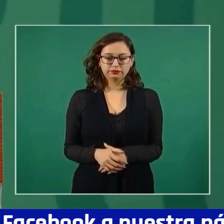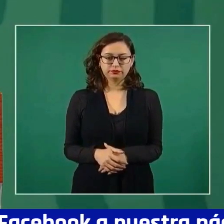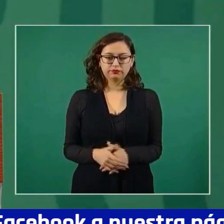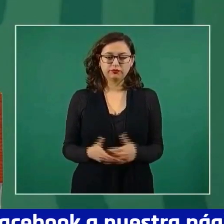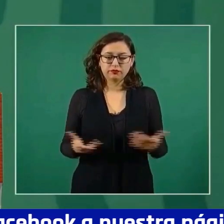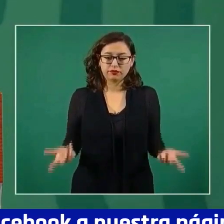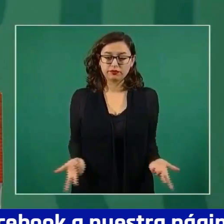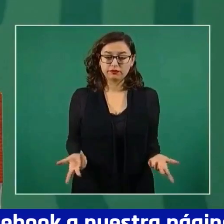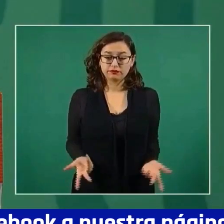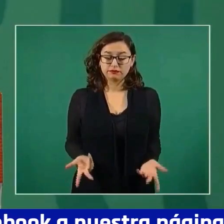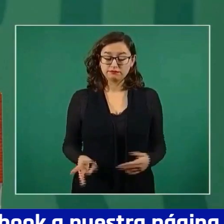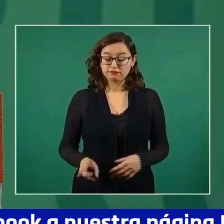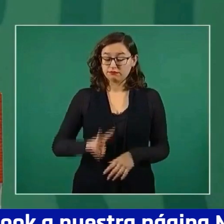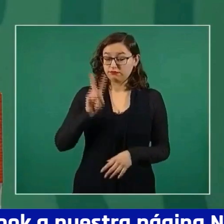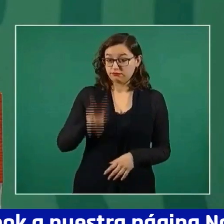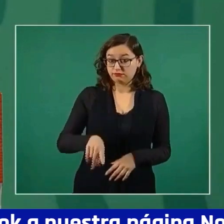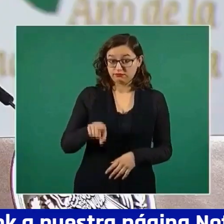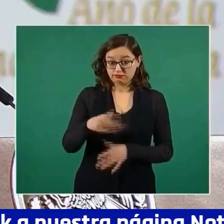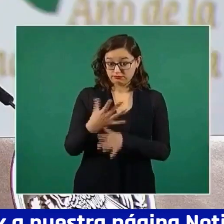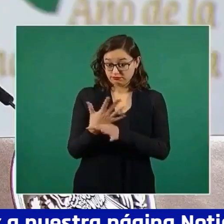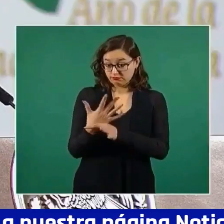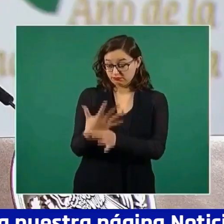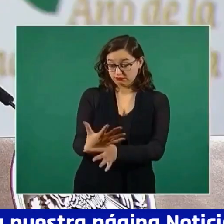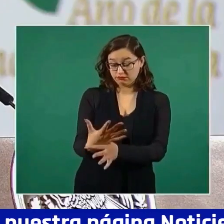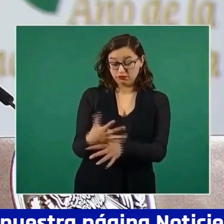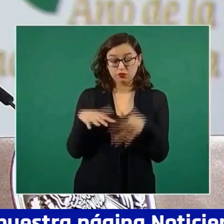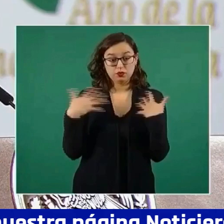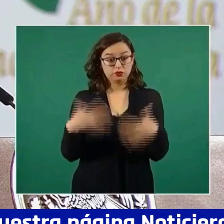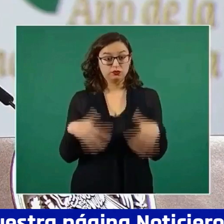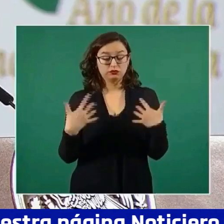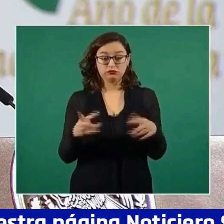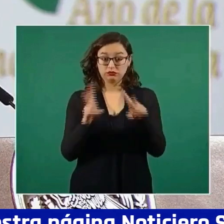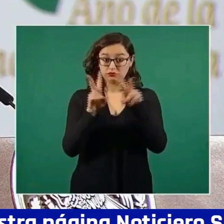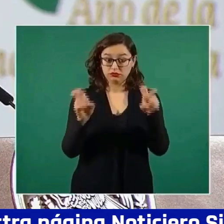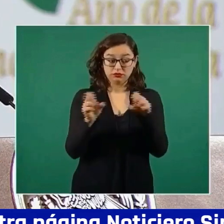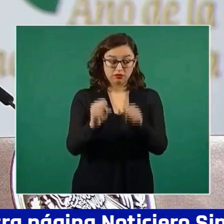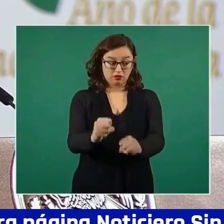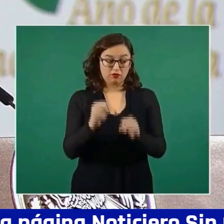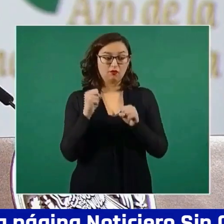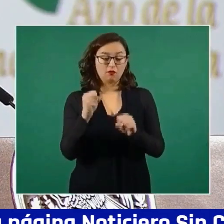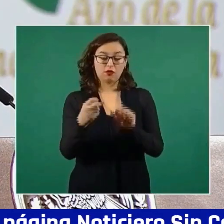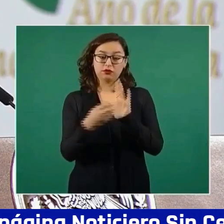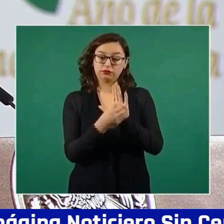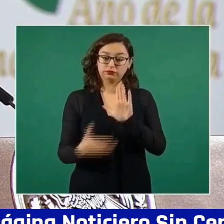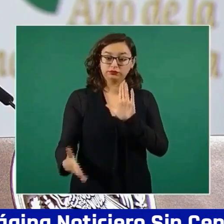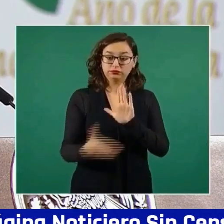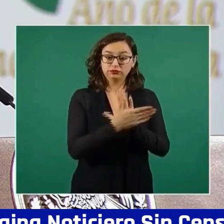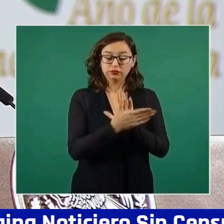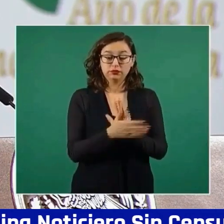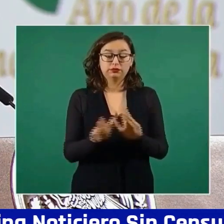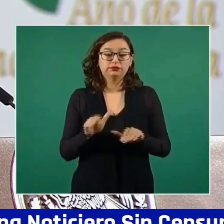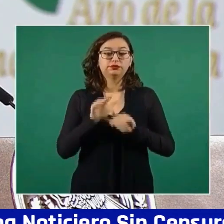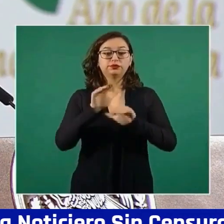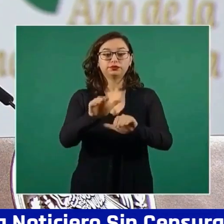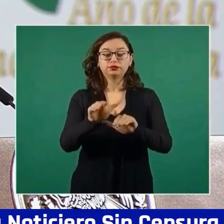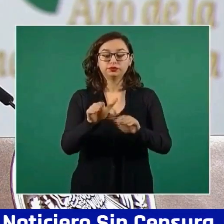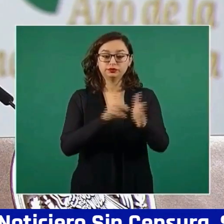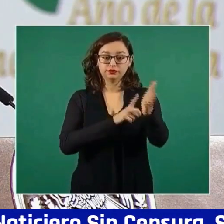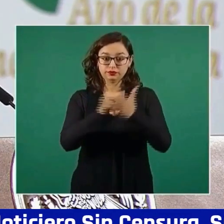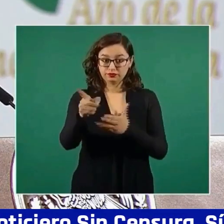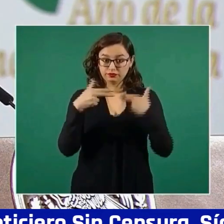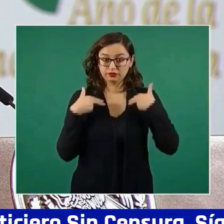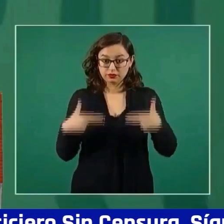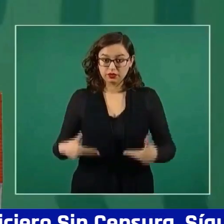contundente lo que están planteando, tan fuerte sobre derechos humanos, que le voy a